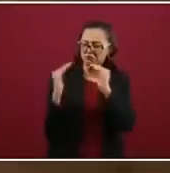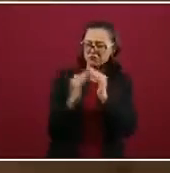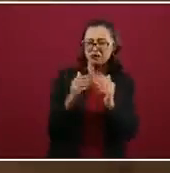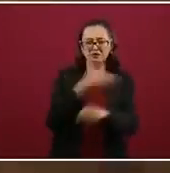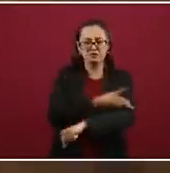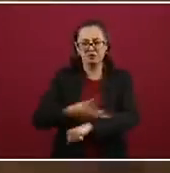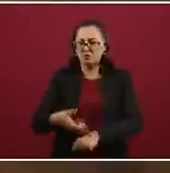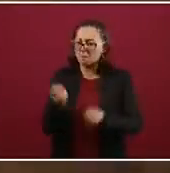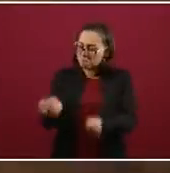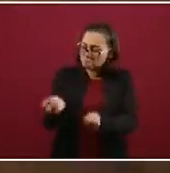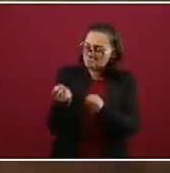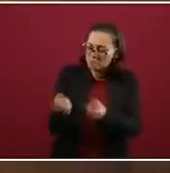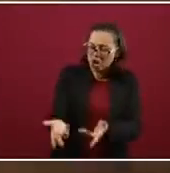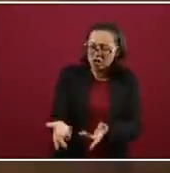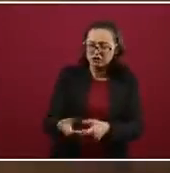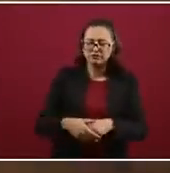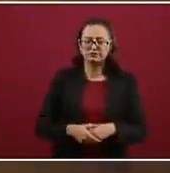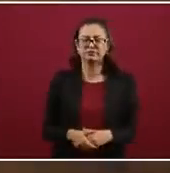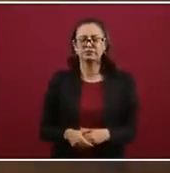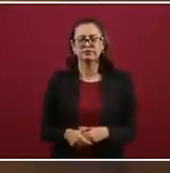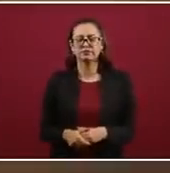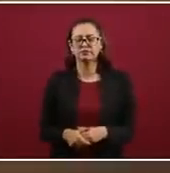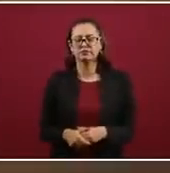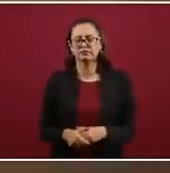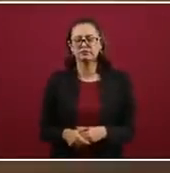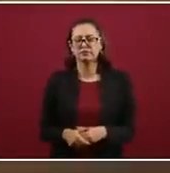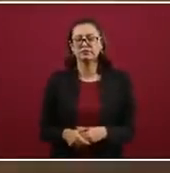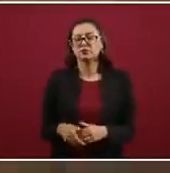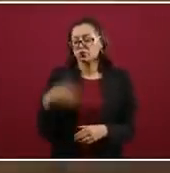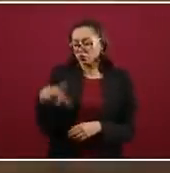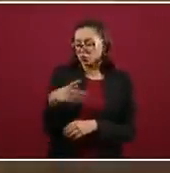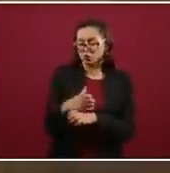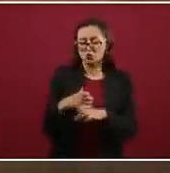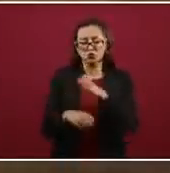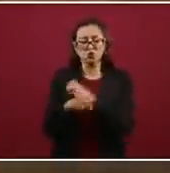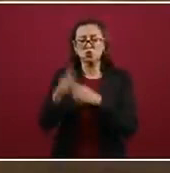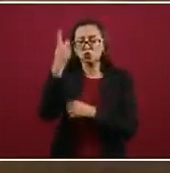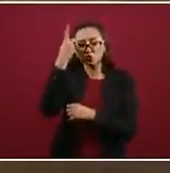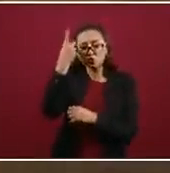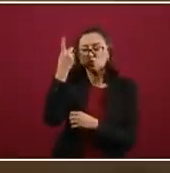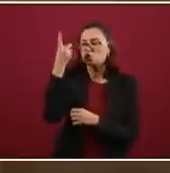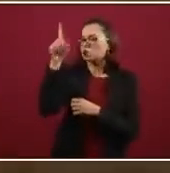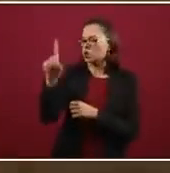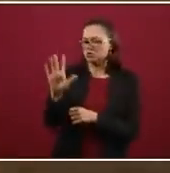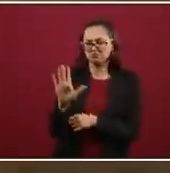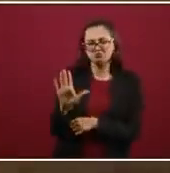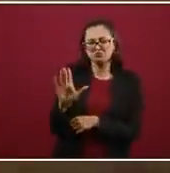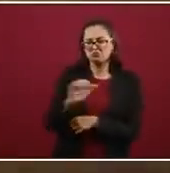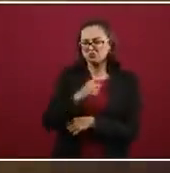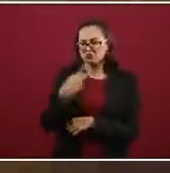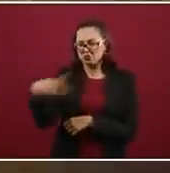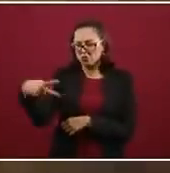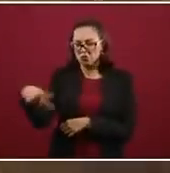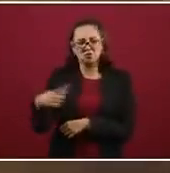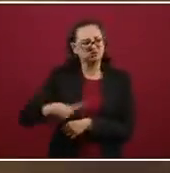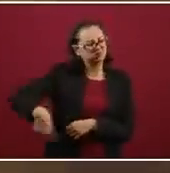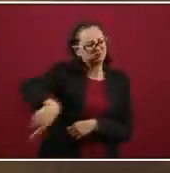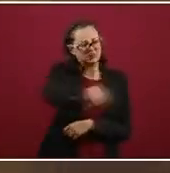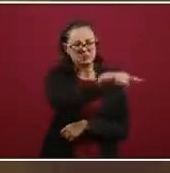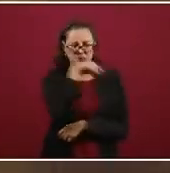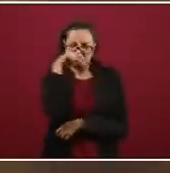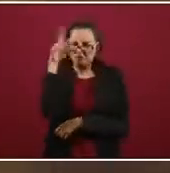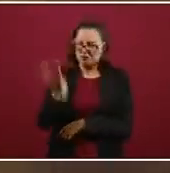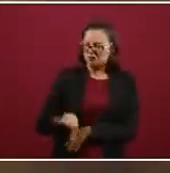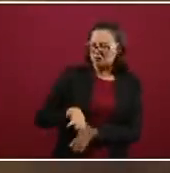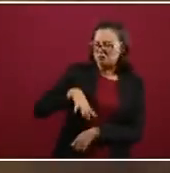y familia. La misma que hace que sus bienes estén seguros de las rapaces manos de los déspotas que hasta ahora